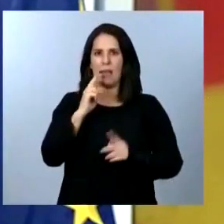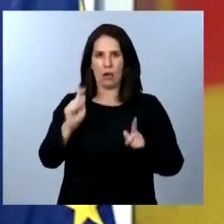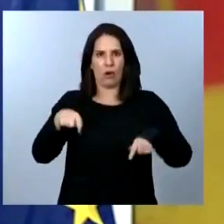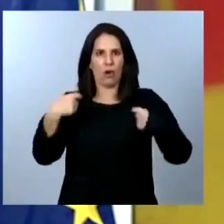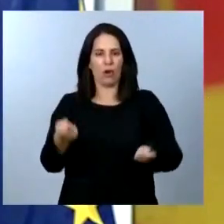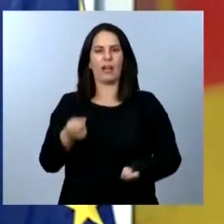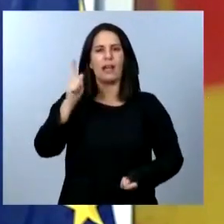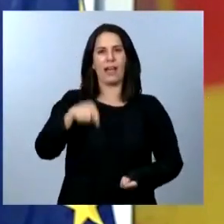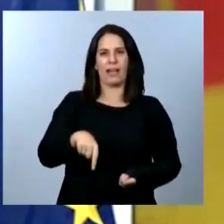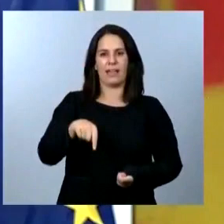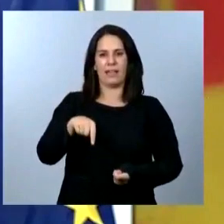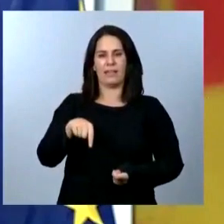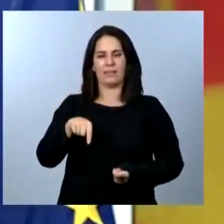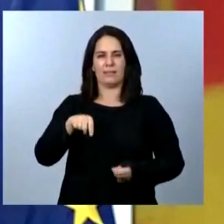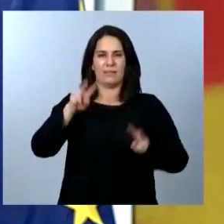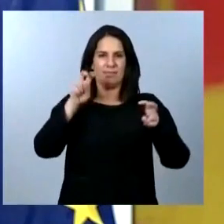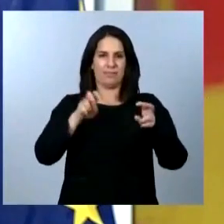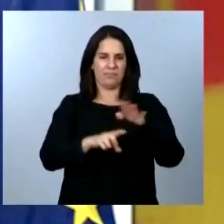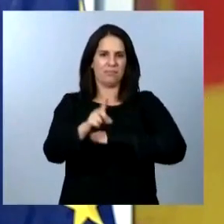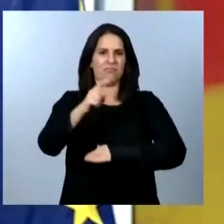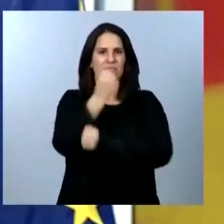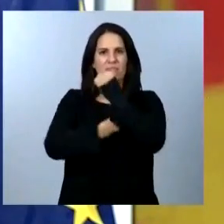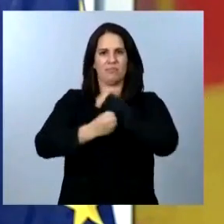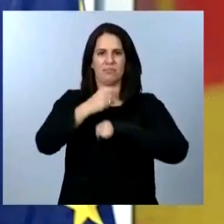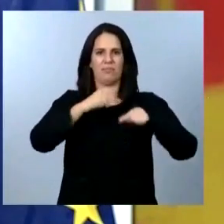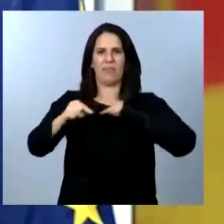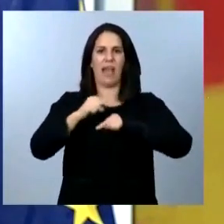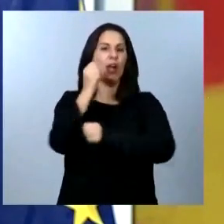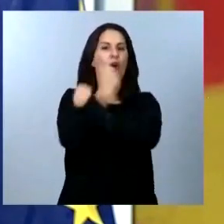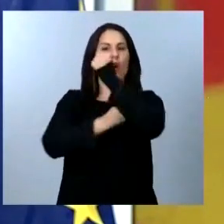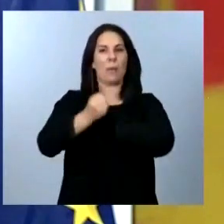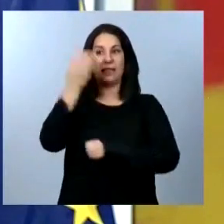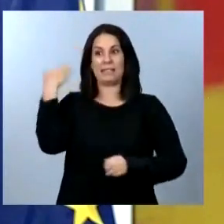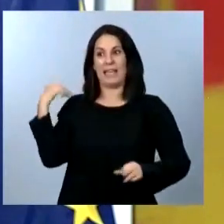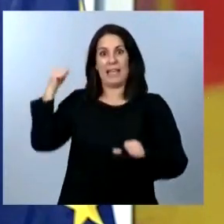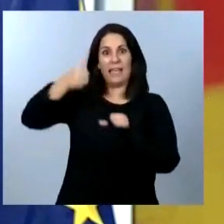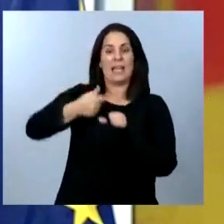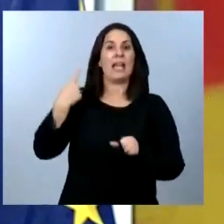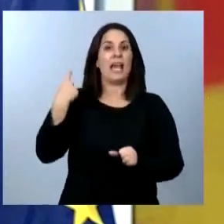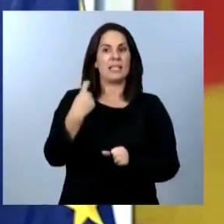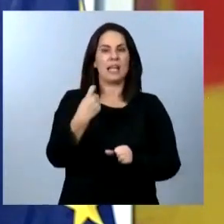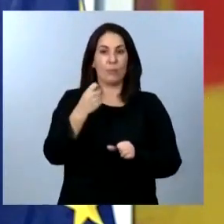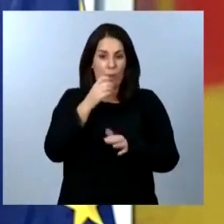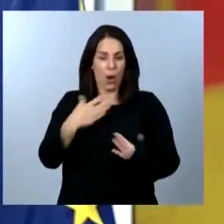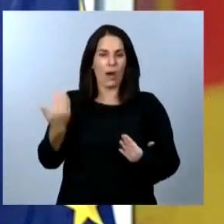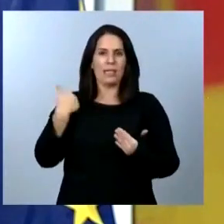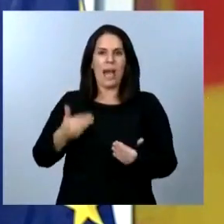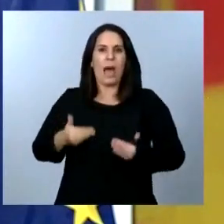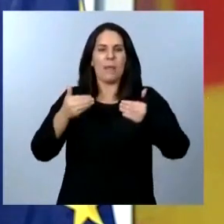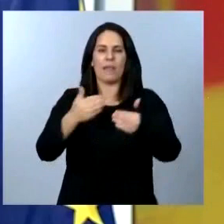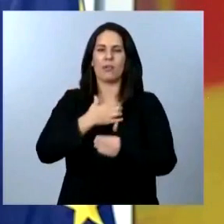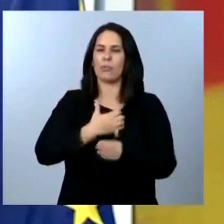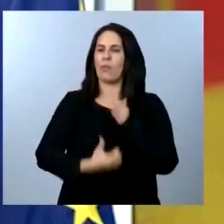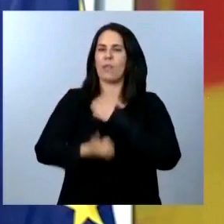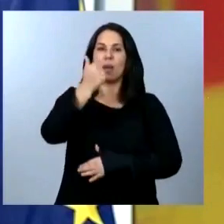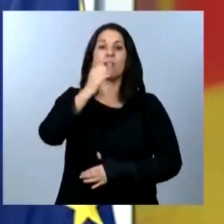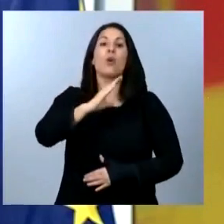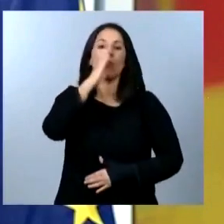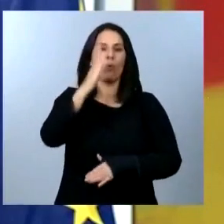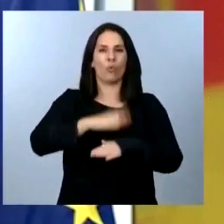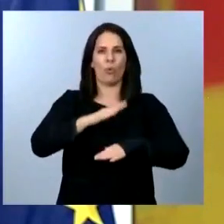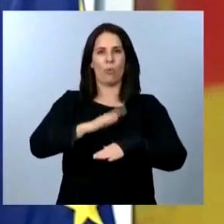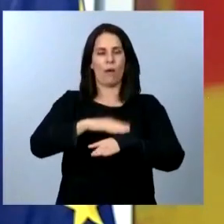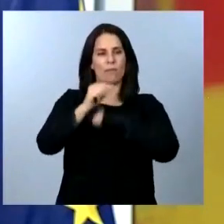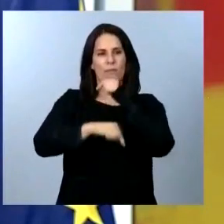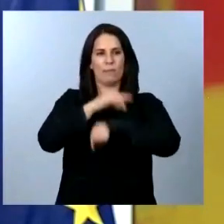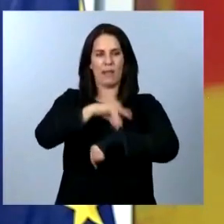son necesarias desde hace mucho tiempo, pero que se han vuelto absolutamente inaplazables a raíz de la pandemia que nos está tocando vivir.